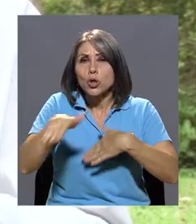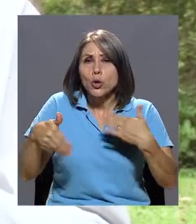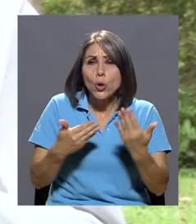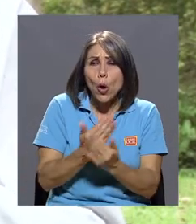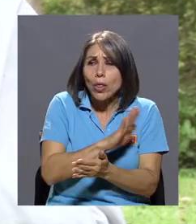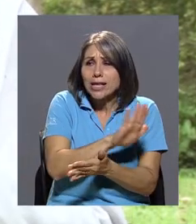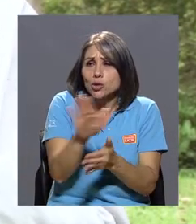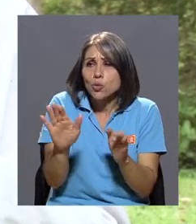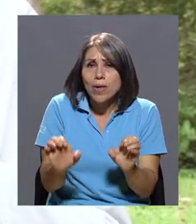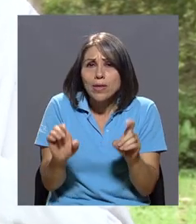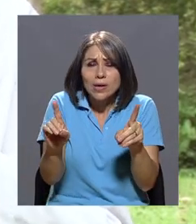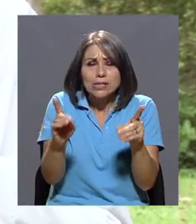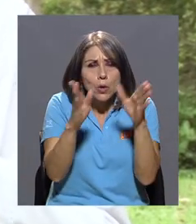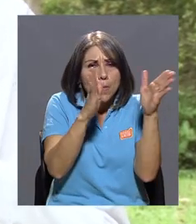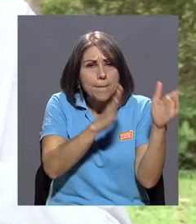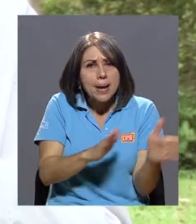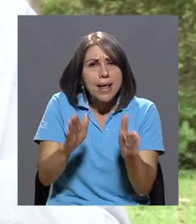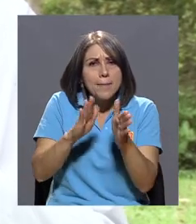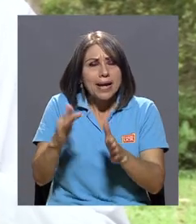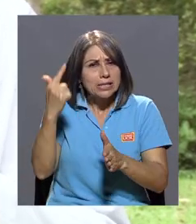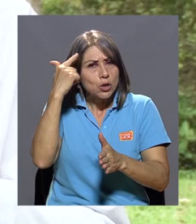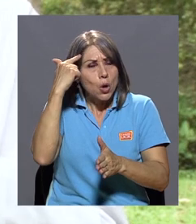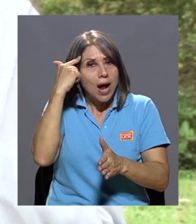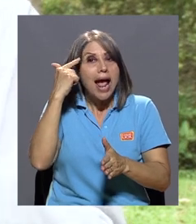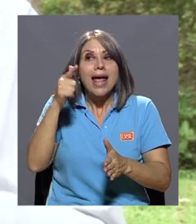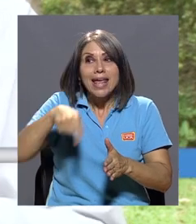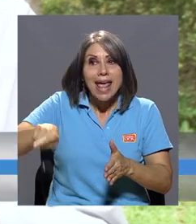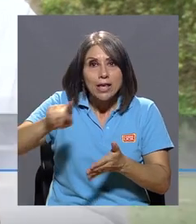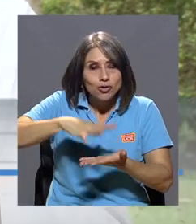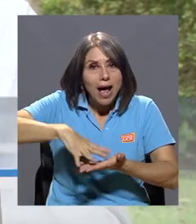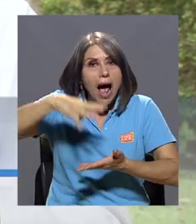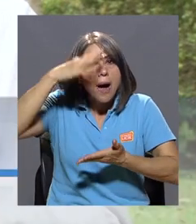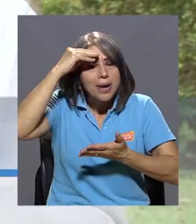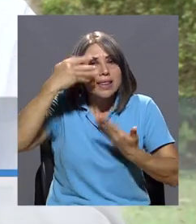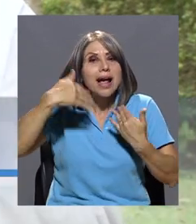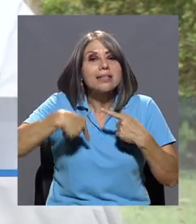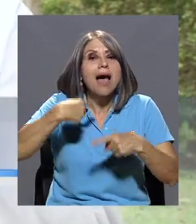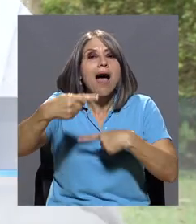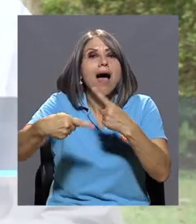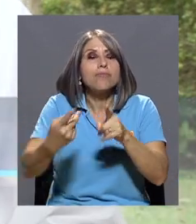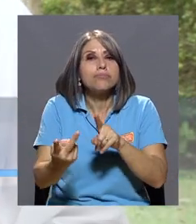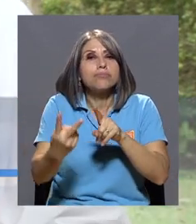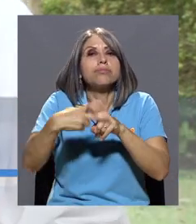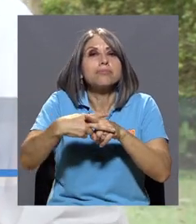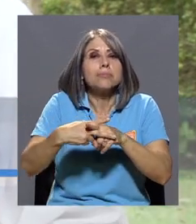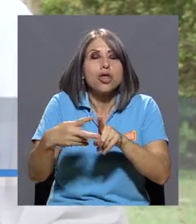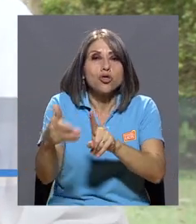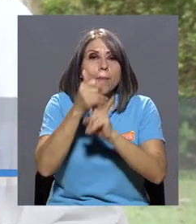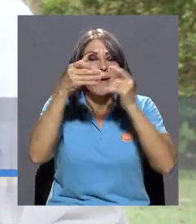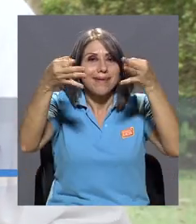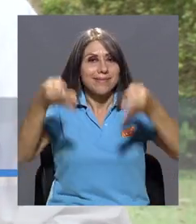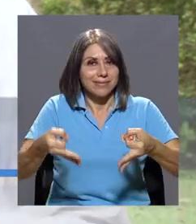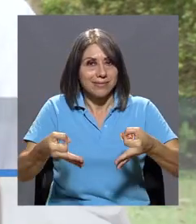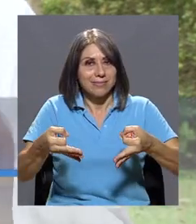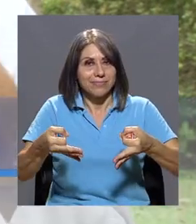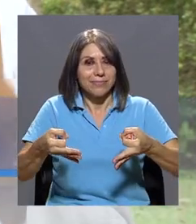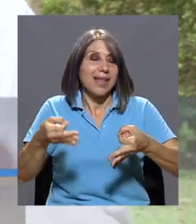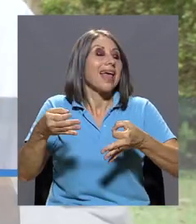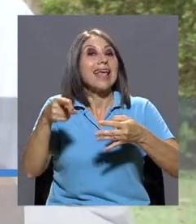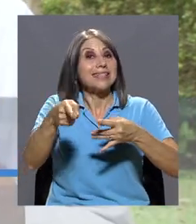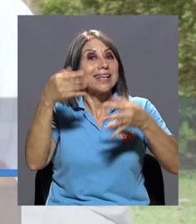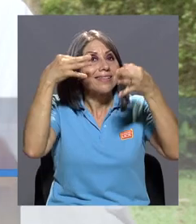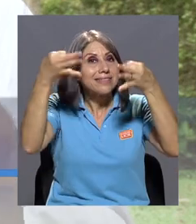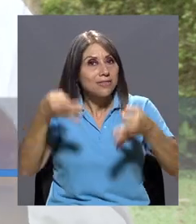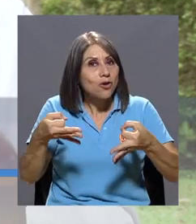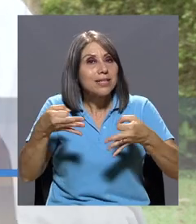académica que ellos tienen finalmente aprendan a contextualizarla y puedan tomar decisiones con ese conocimiento. Esas